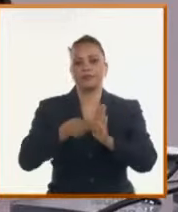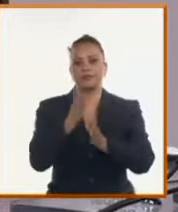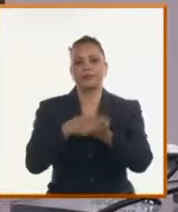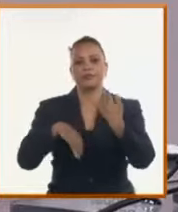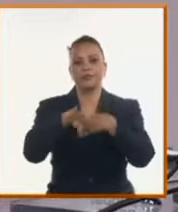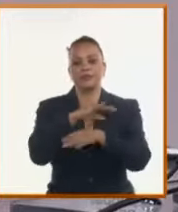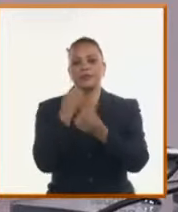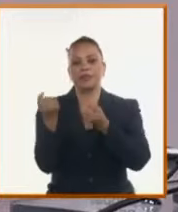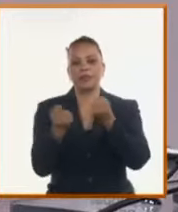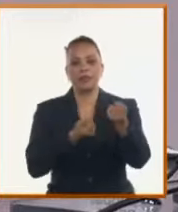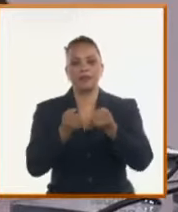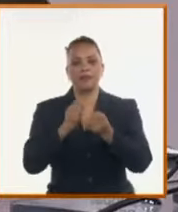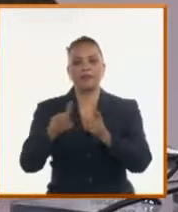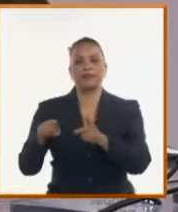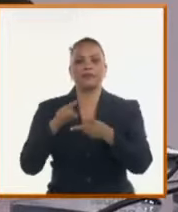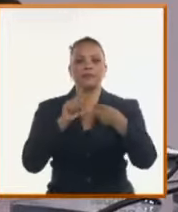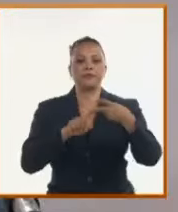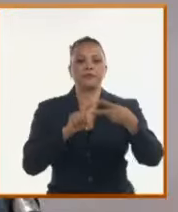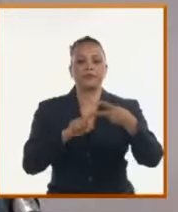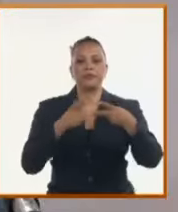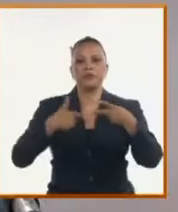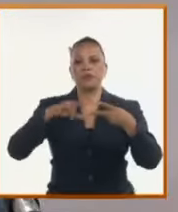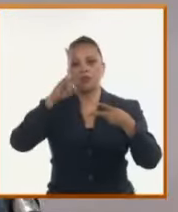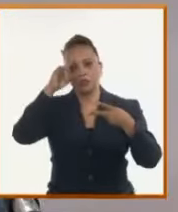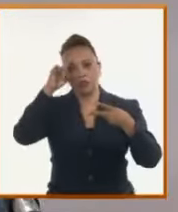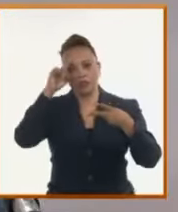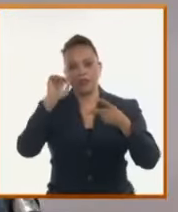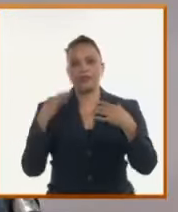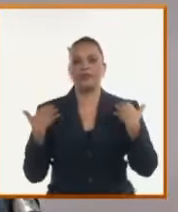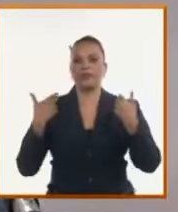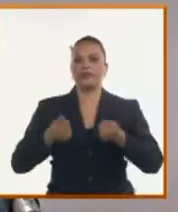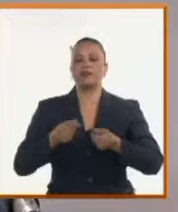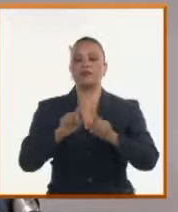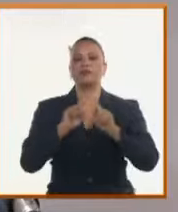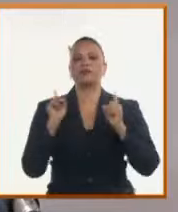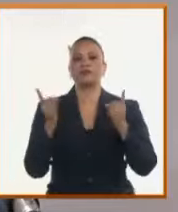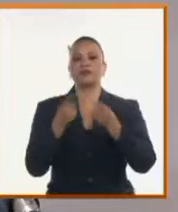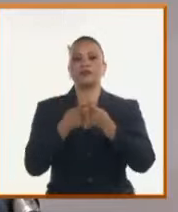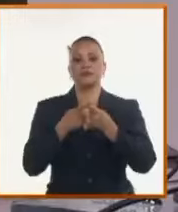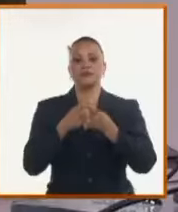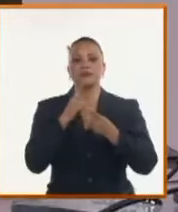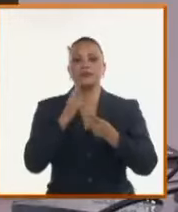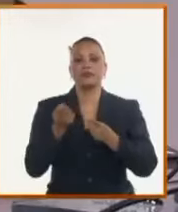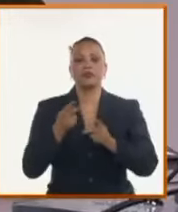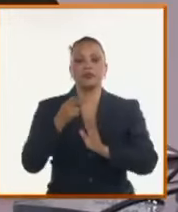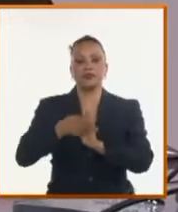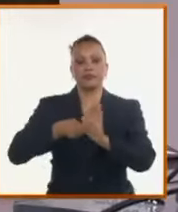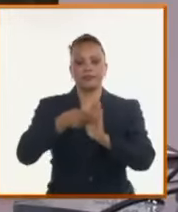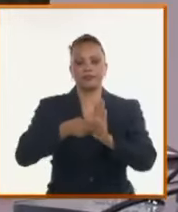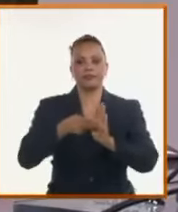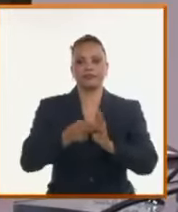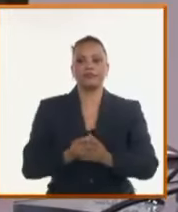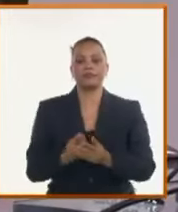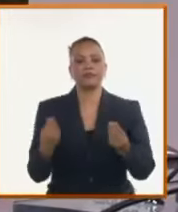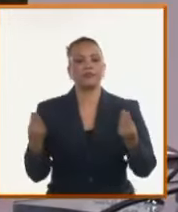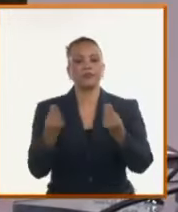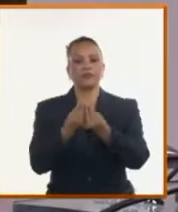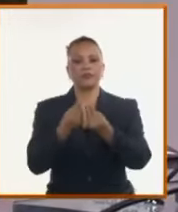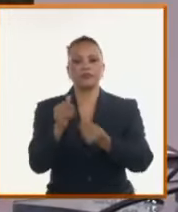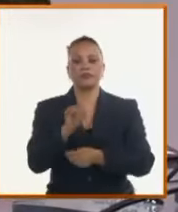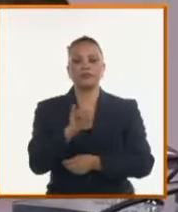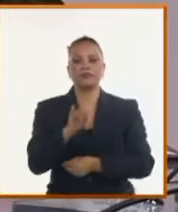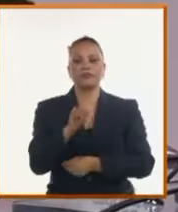del transporte y el compañero Luis Roberto rosé Hernández director general de la Unión de ferrocarriles de Cuba también se nos incorporan en